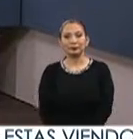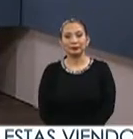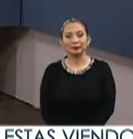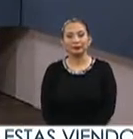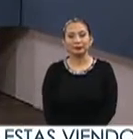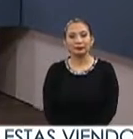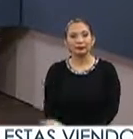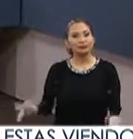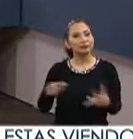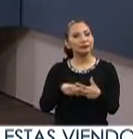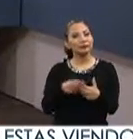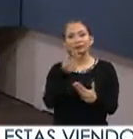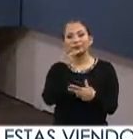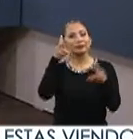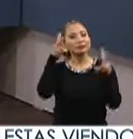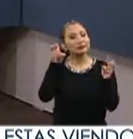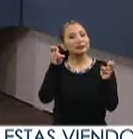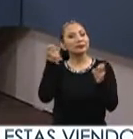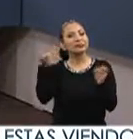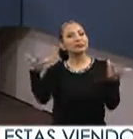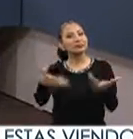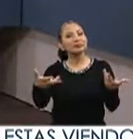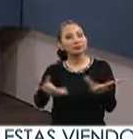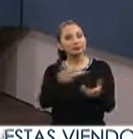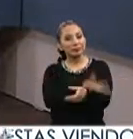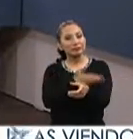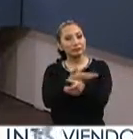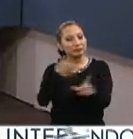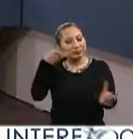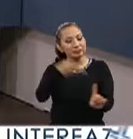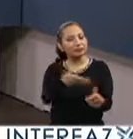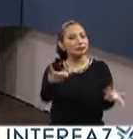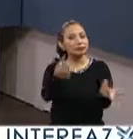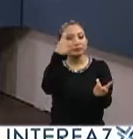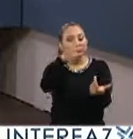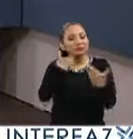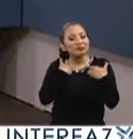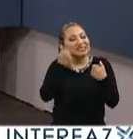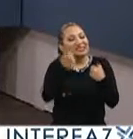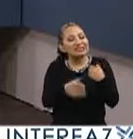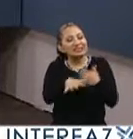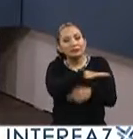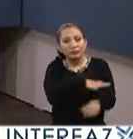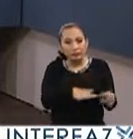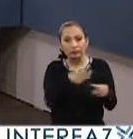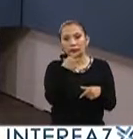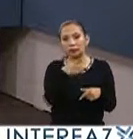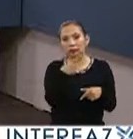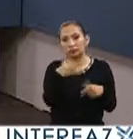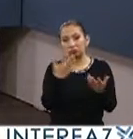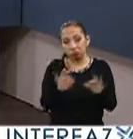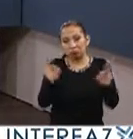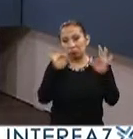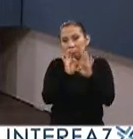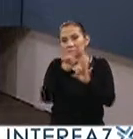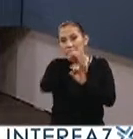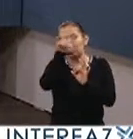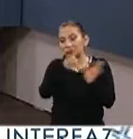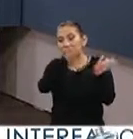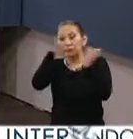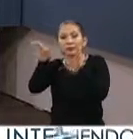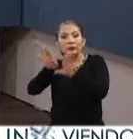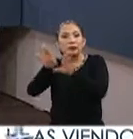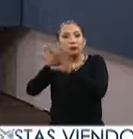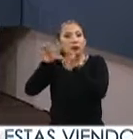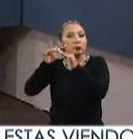días. Pues empecemos hablando de lo que hace la coordinación específicamente para que entendamos un poco la relevancia y después pues